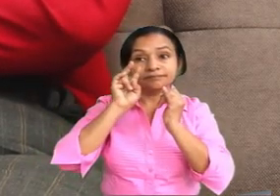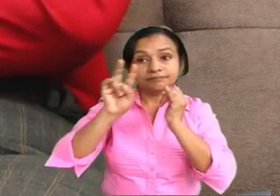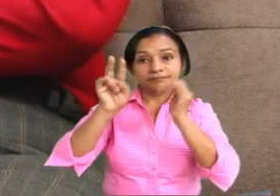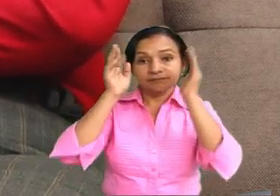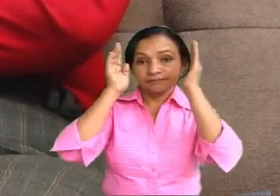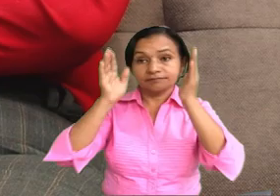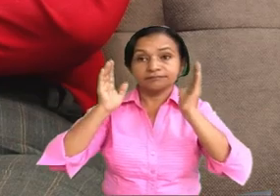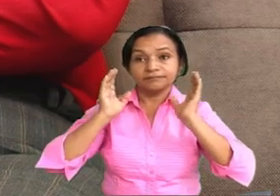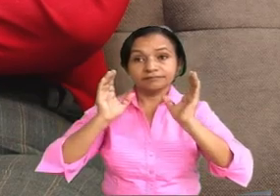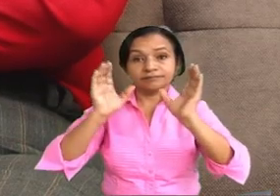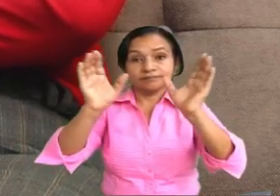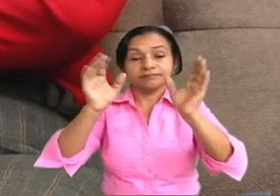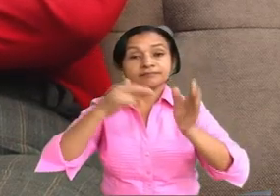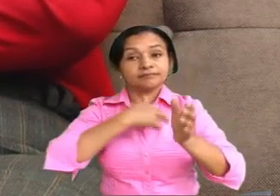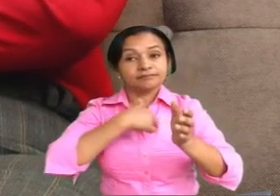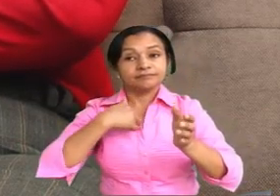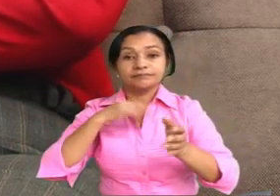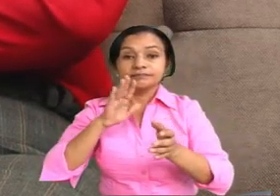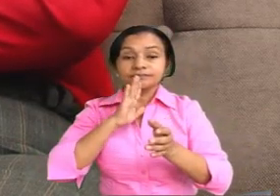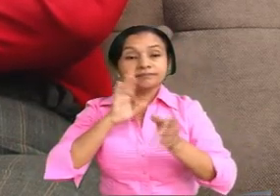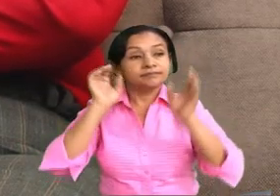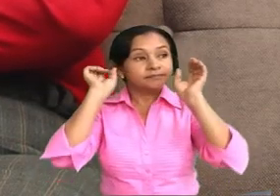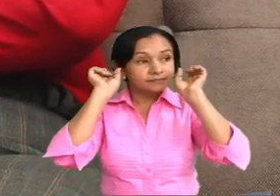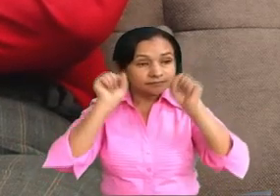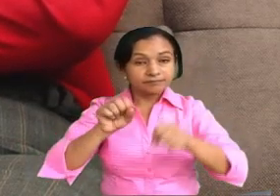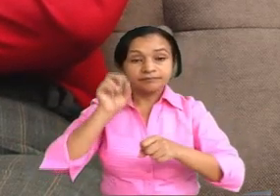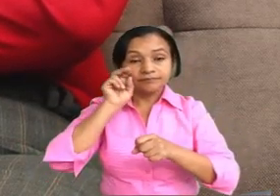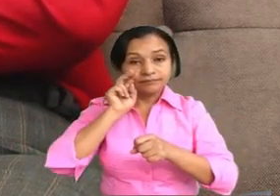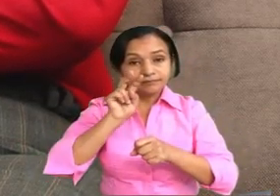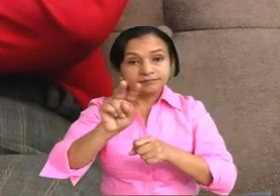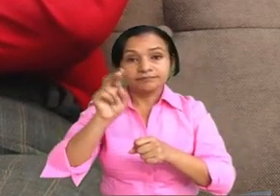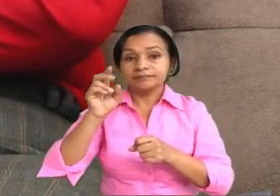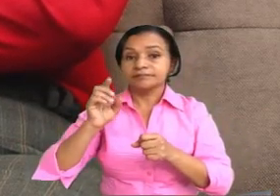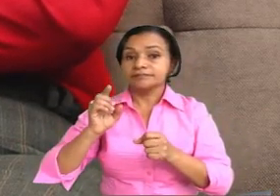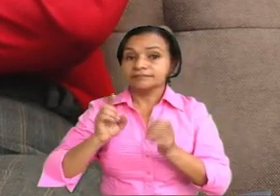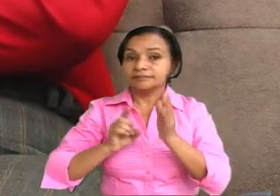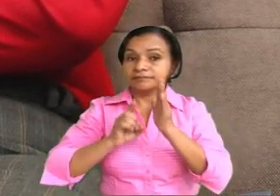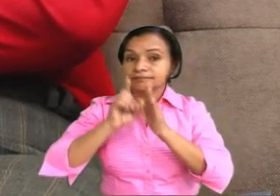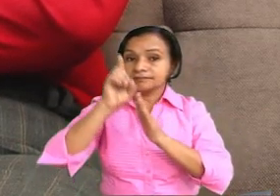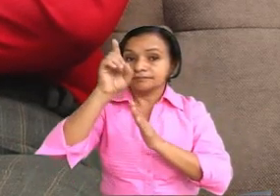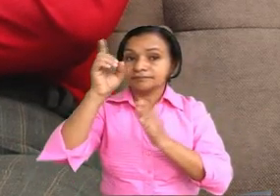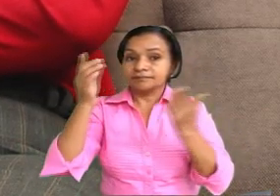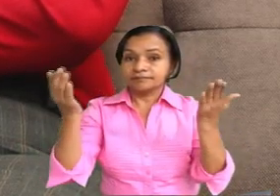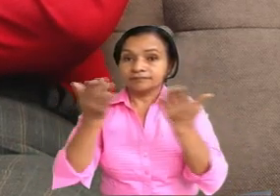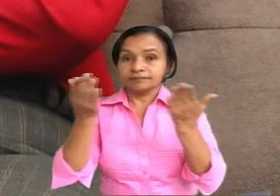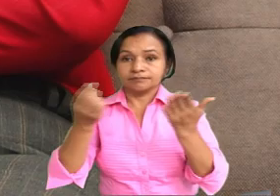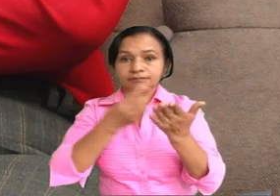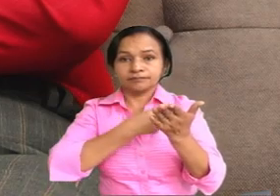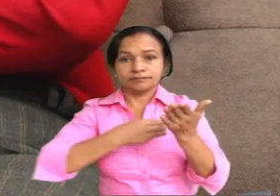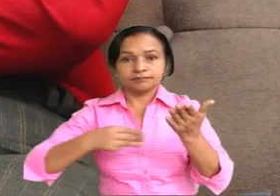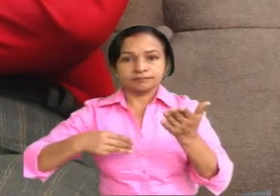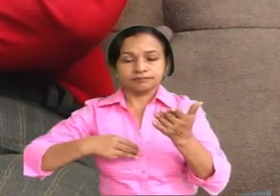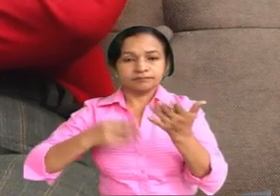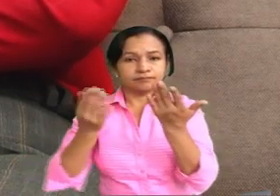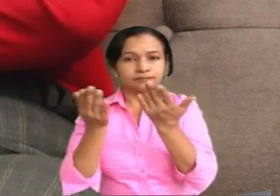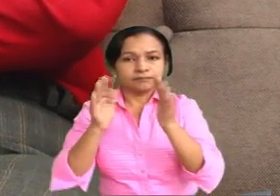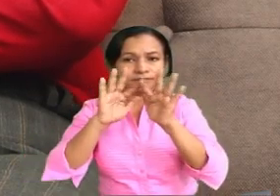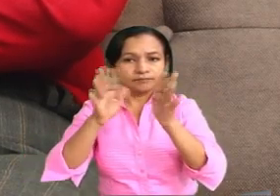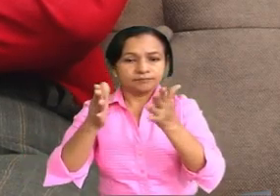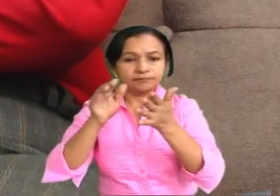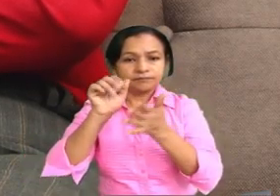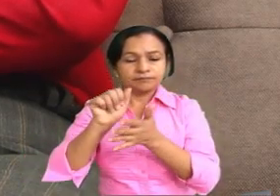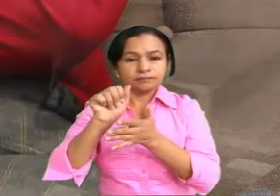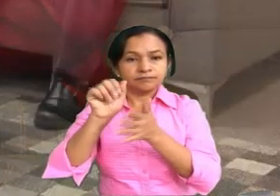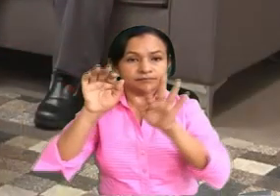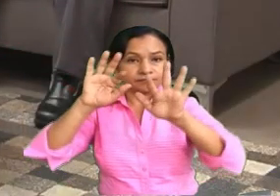¿verdad? Okay. En esta parte de acá, y podemos ver el desarrollo de la mujer. Tenemos una ministra de turismo, codirectora, perdón, Anacha, que